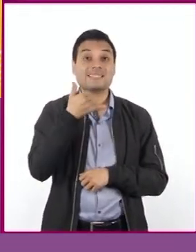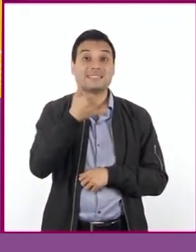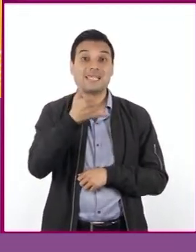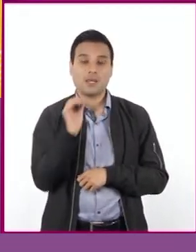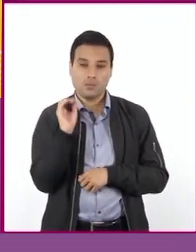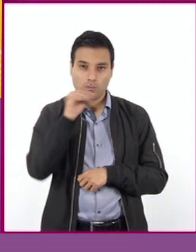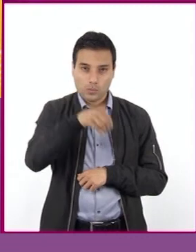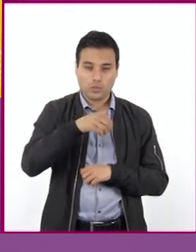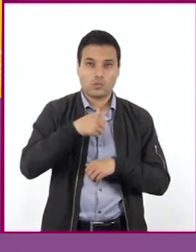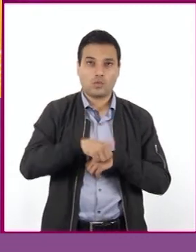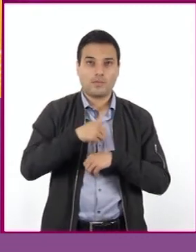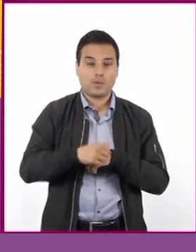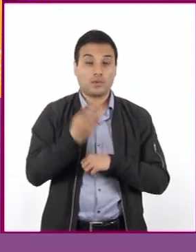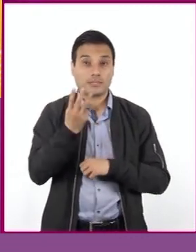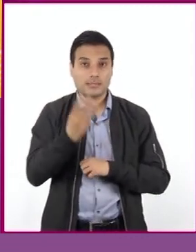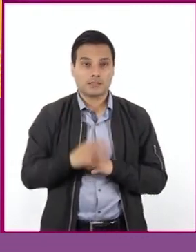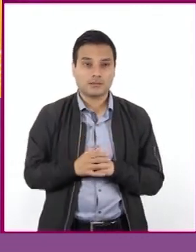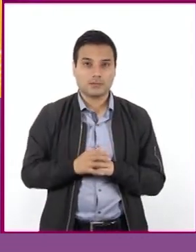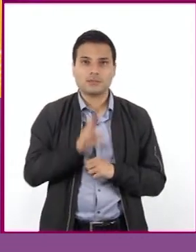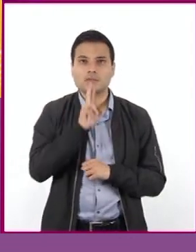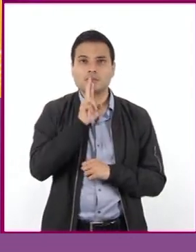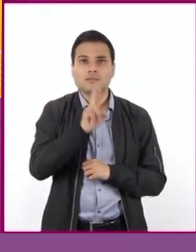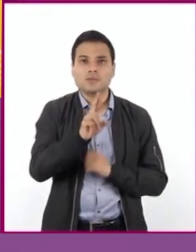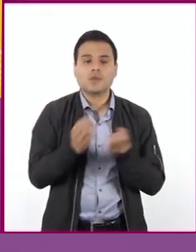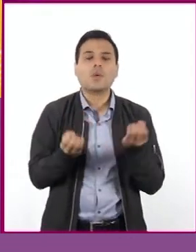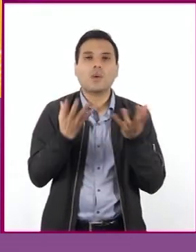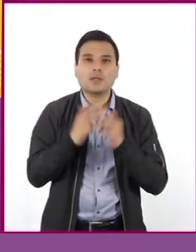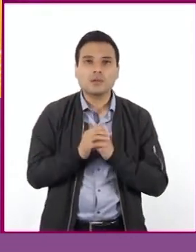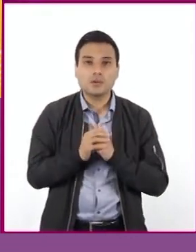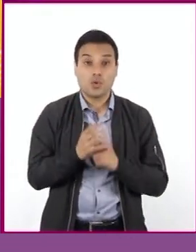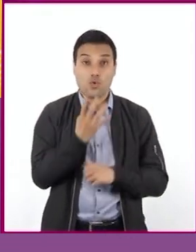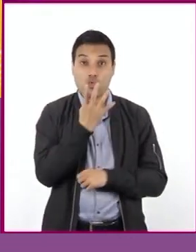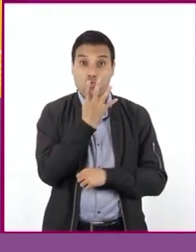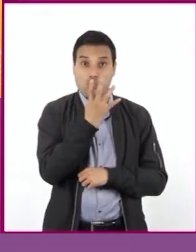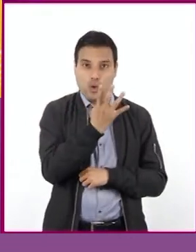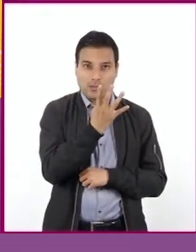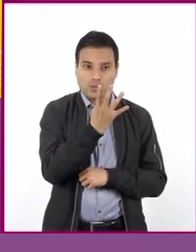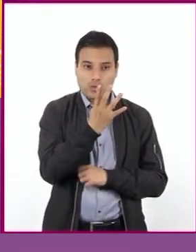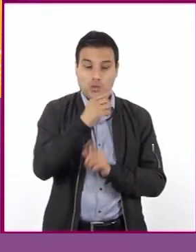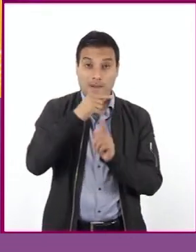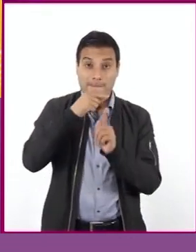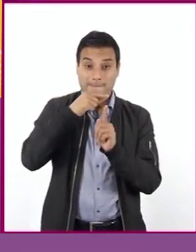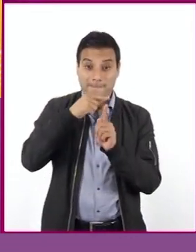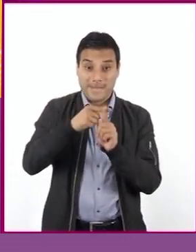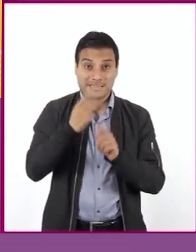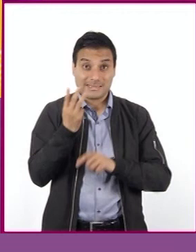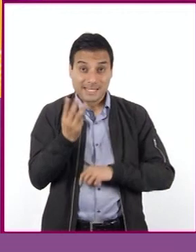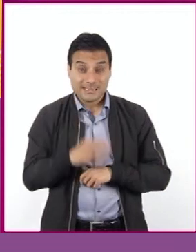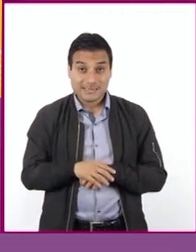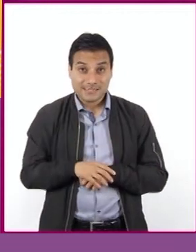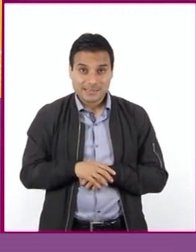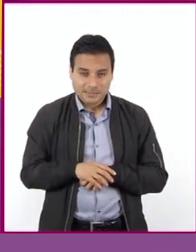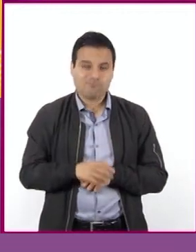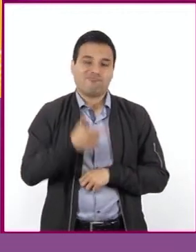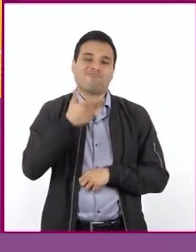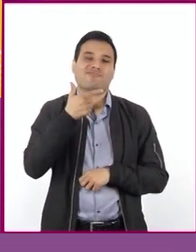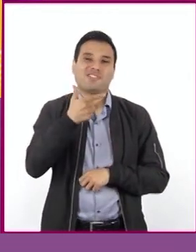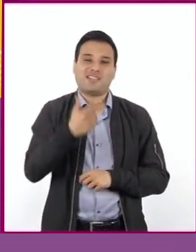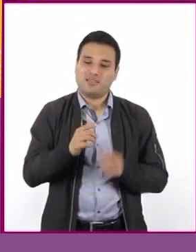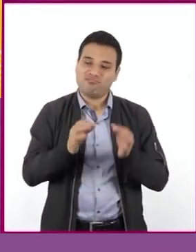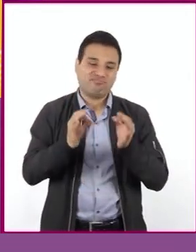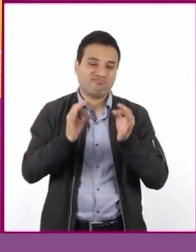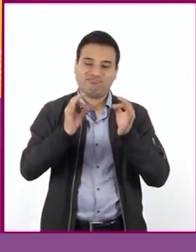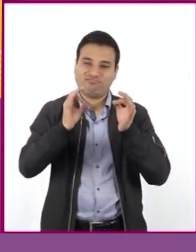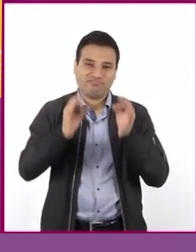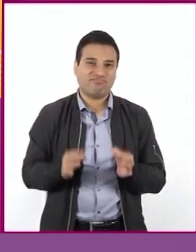3, obtenemos 4 más 3 igual a 7, Por lo tanto, 7 es igual